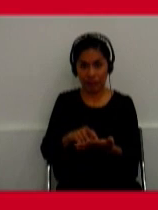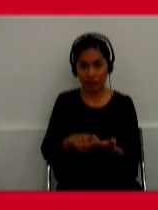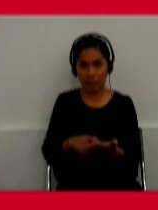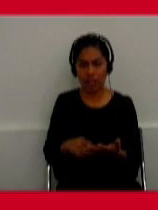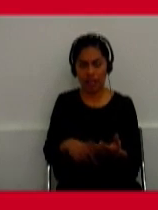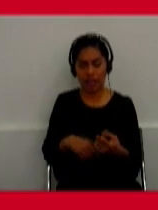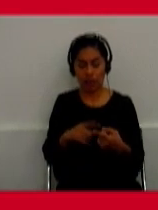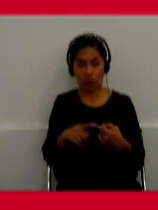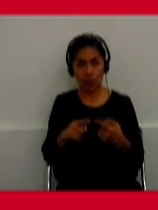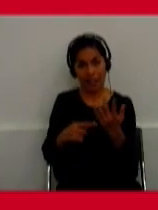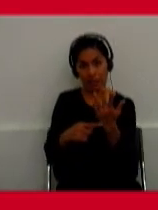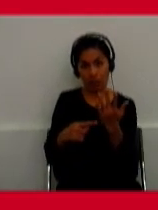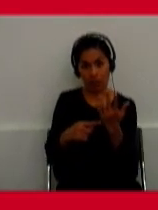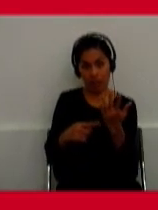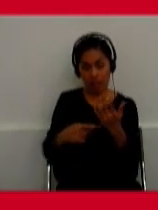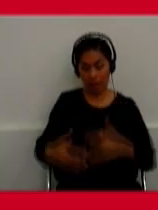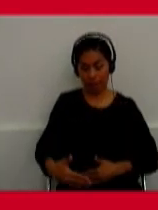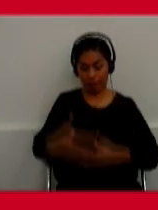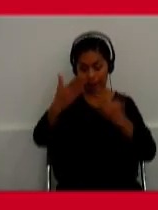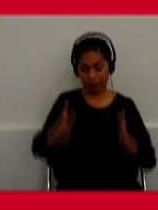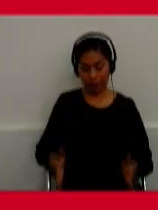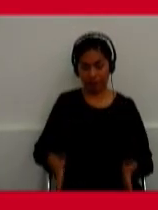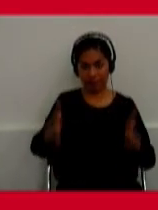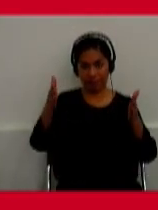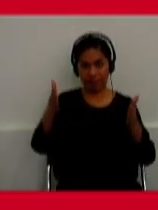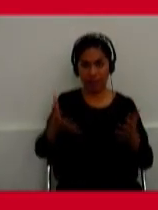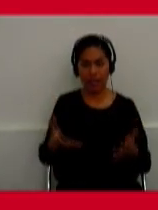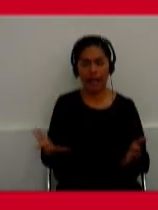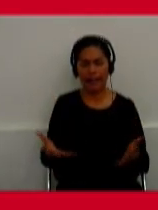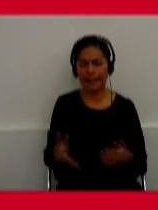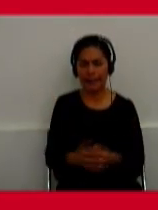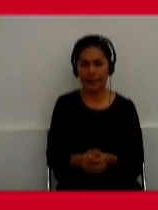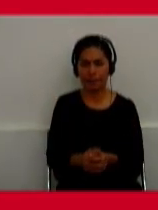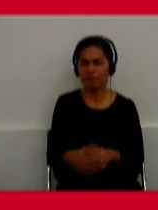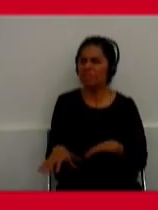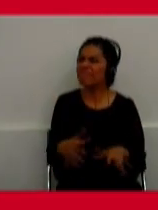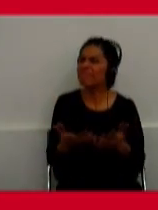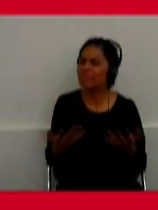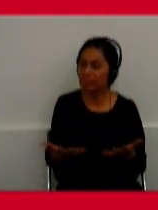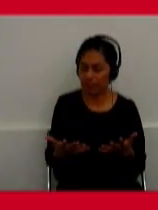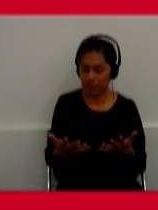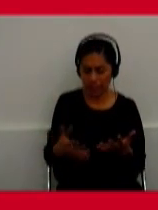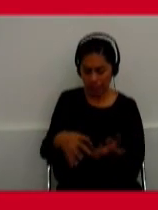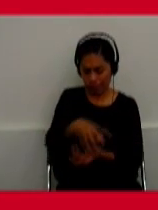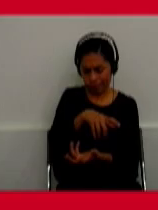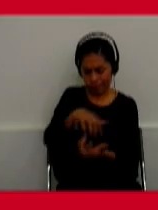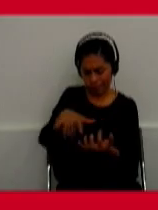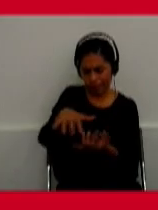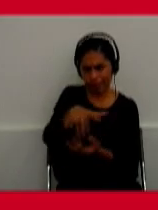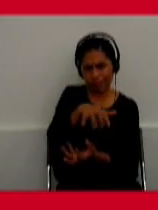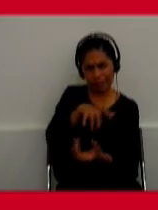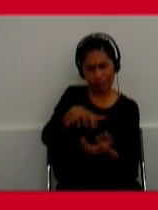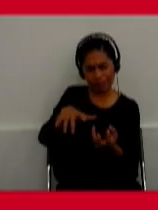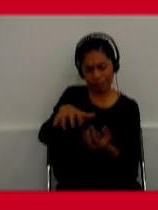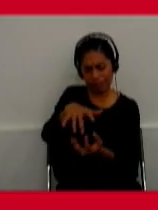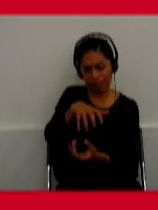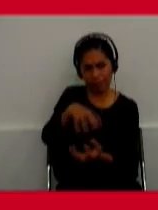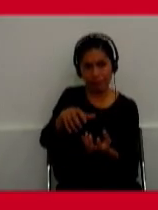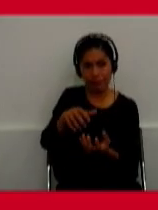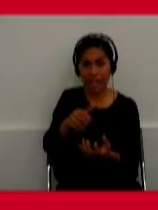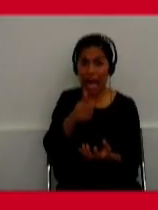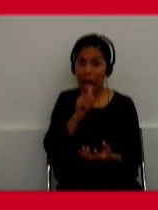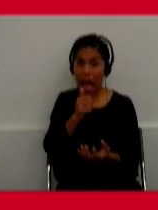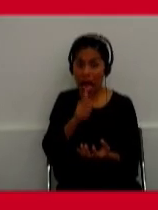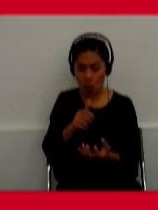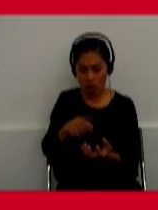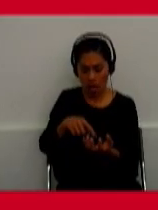de relaves, básicamente lo que hace es una separación de líquido y agua mediante membranas. Hacemos